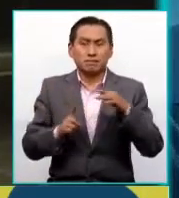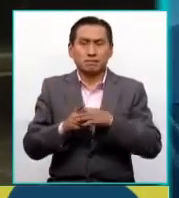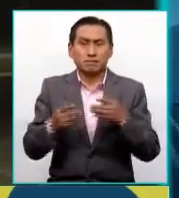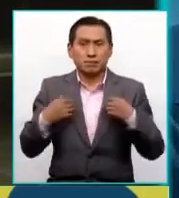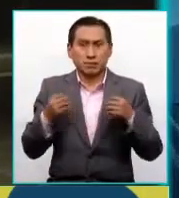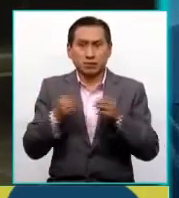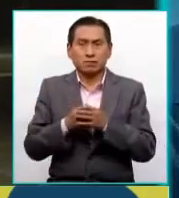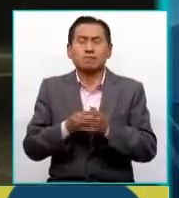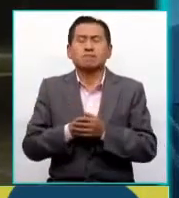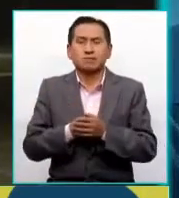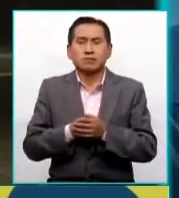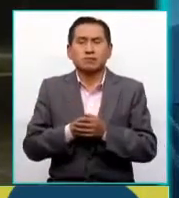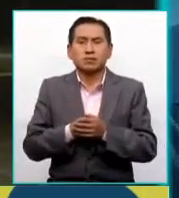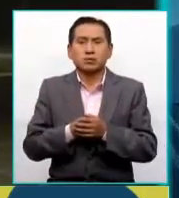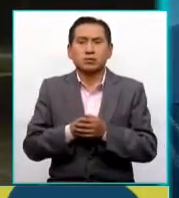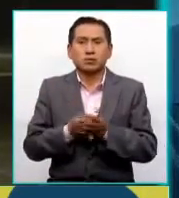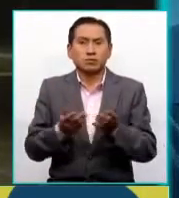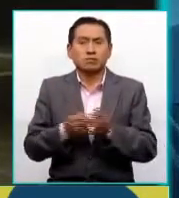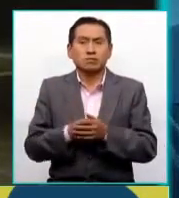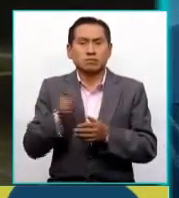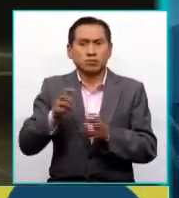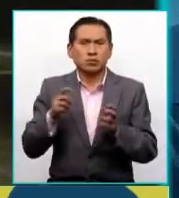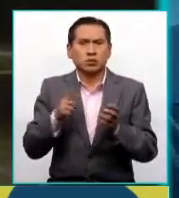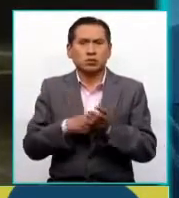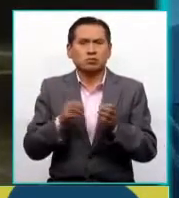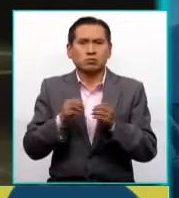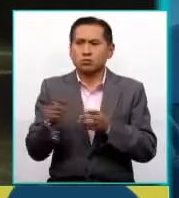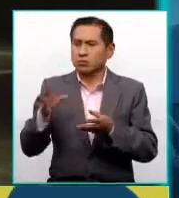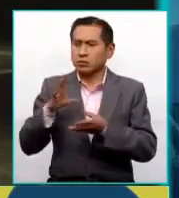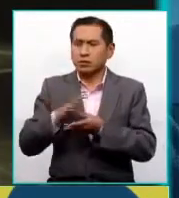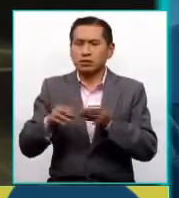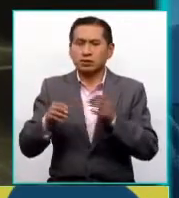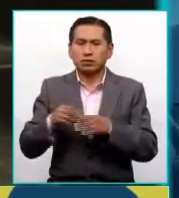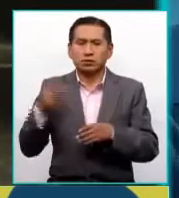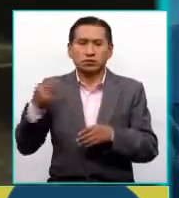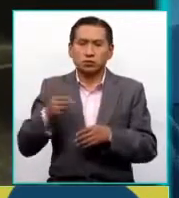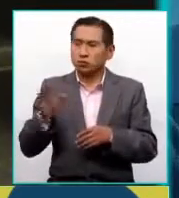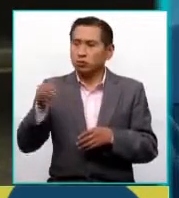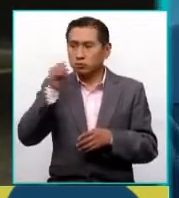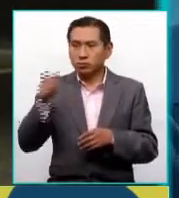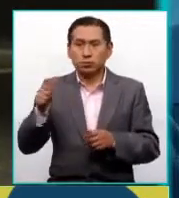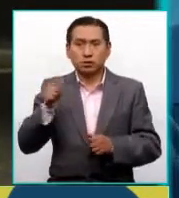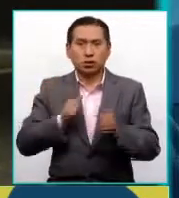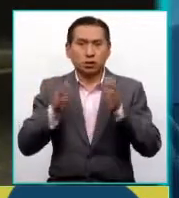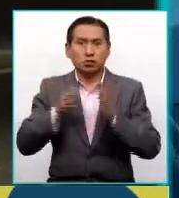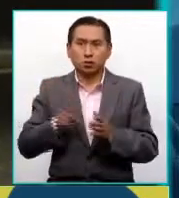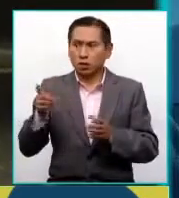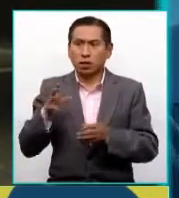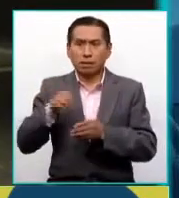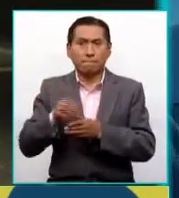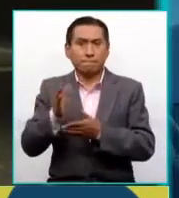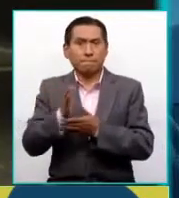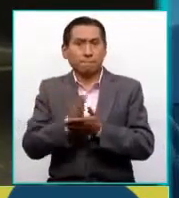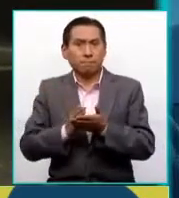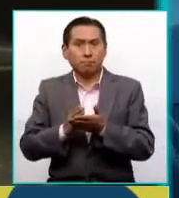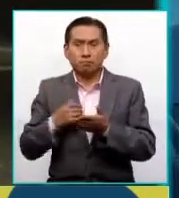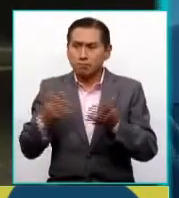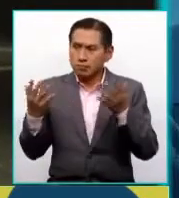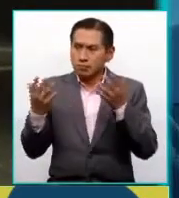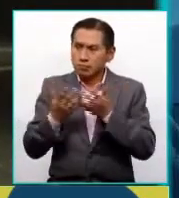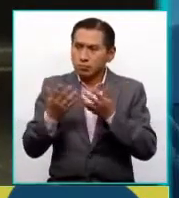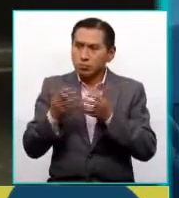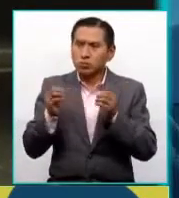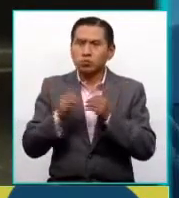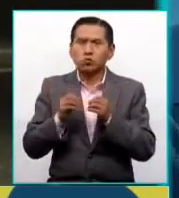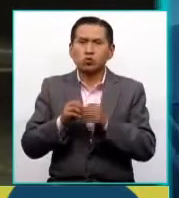ponen, tiene que ver también con la historia de Patty actriz. Entonces vamos relacionándonos